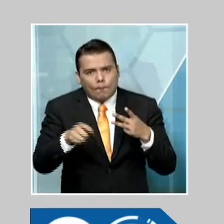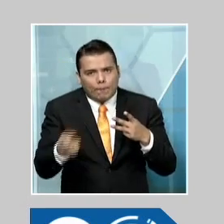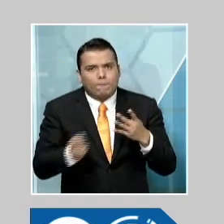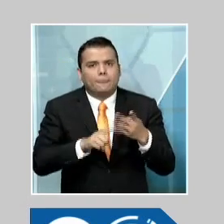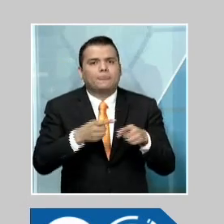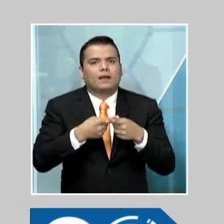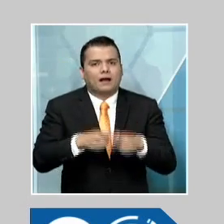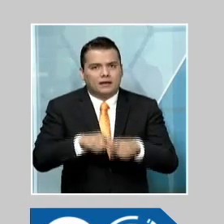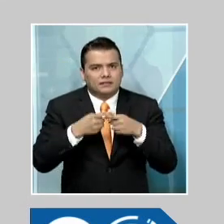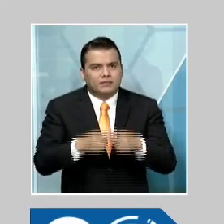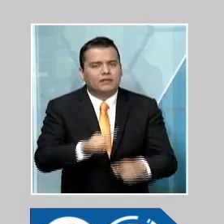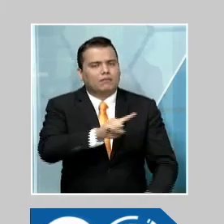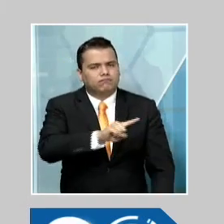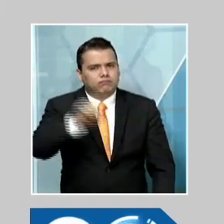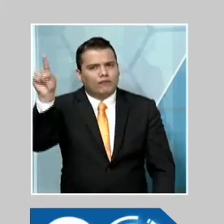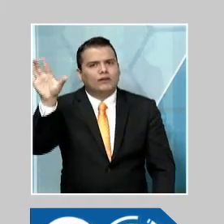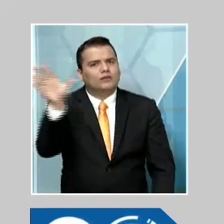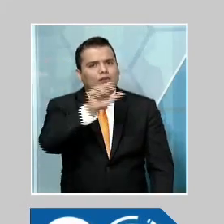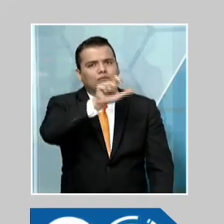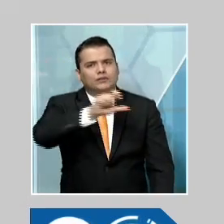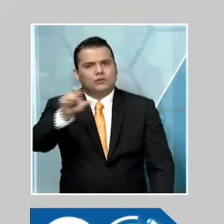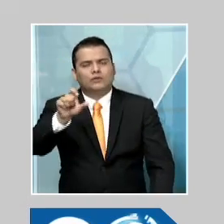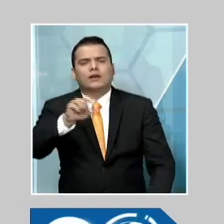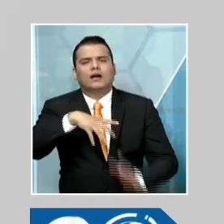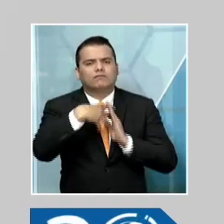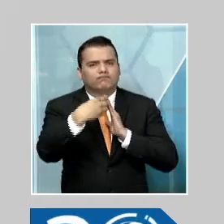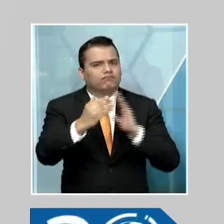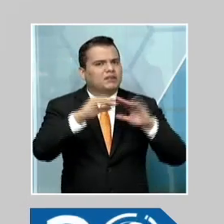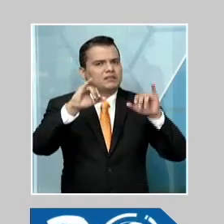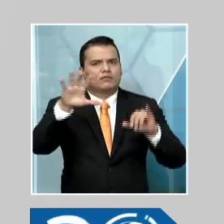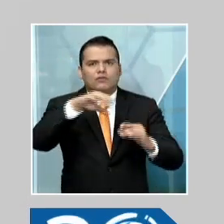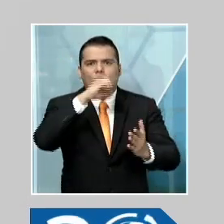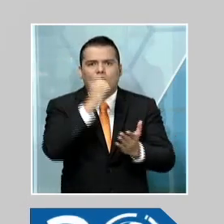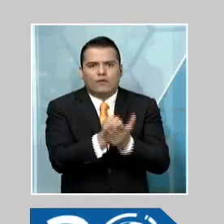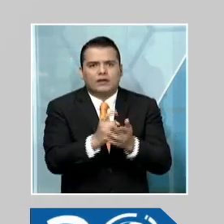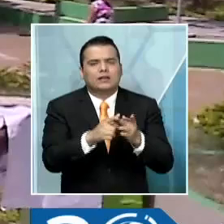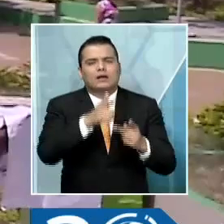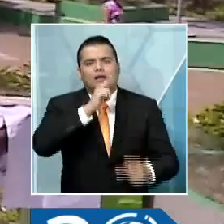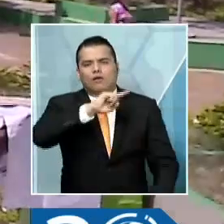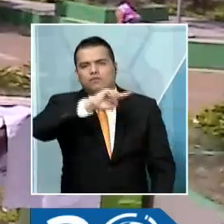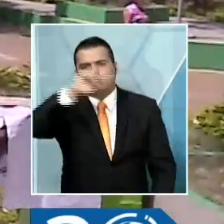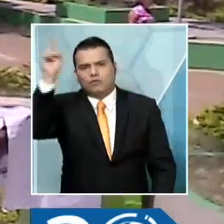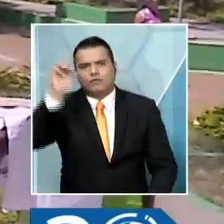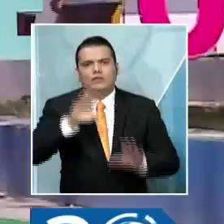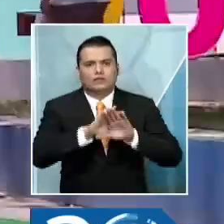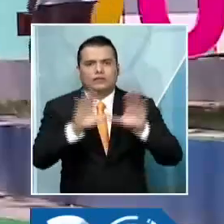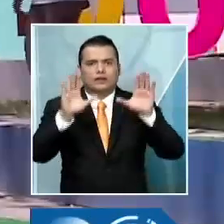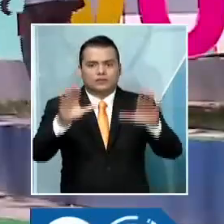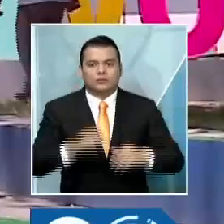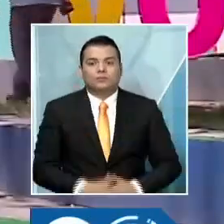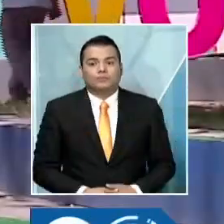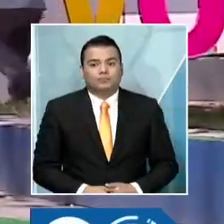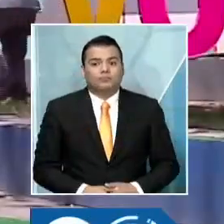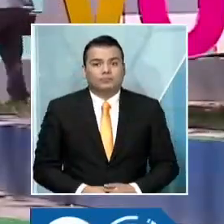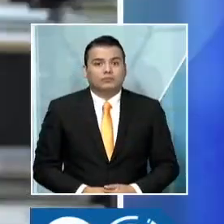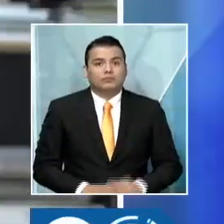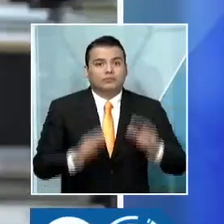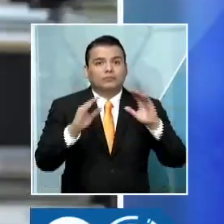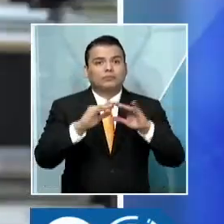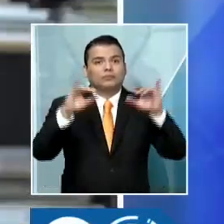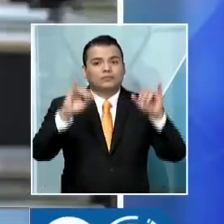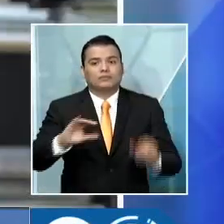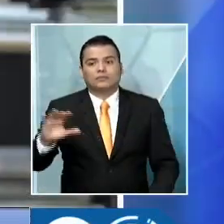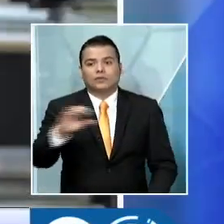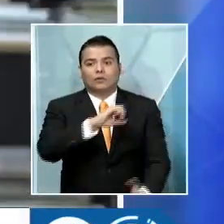queda para menores, para la comunidad en general y otras prohibiciones para este fin de semana. Tendremos toque de queda. También